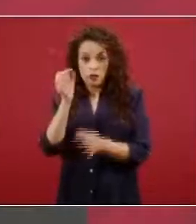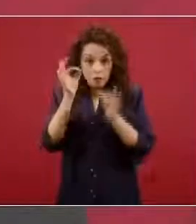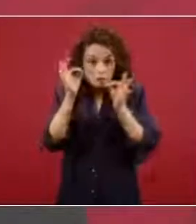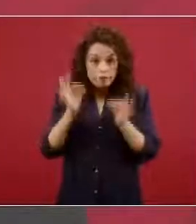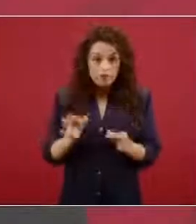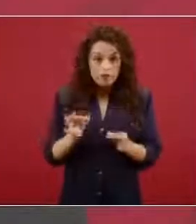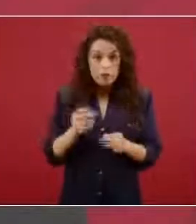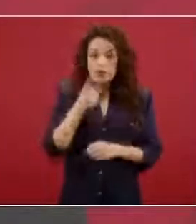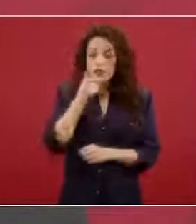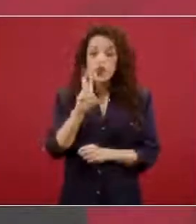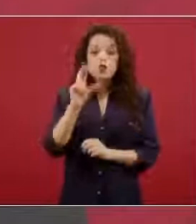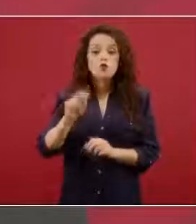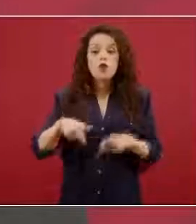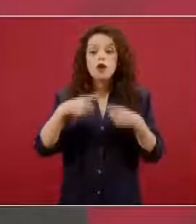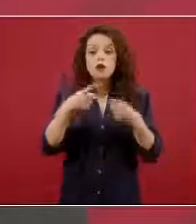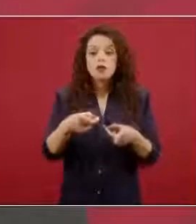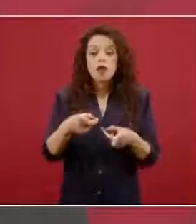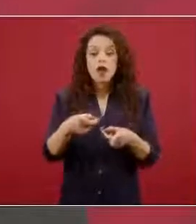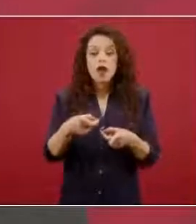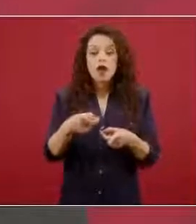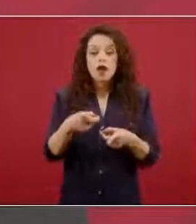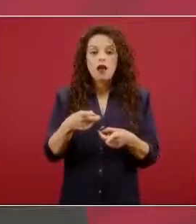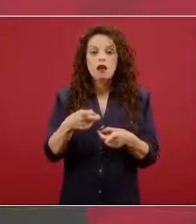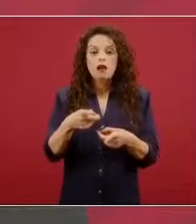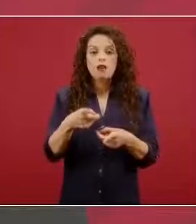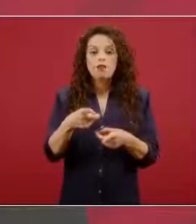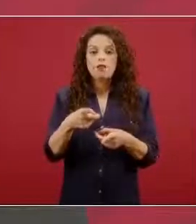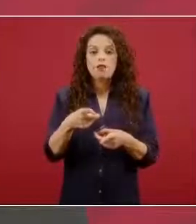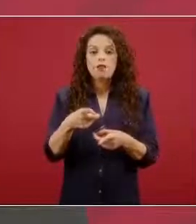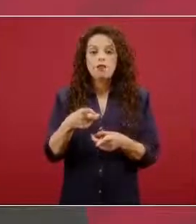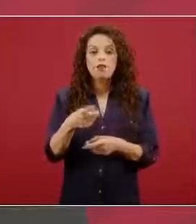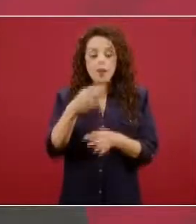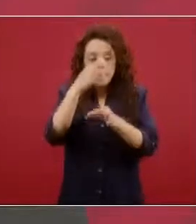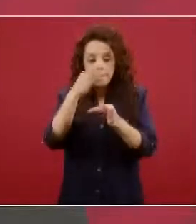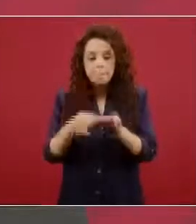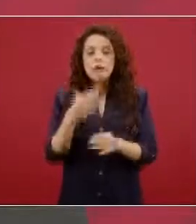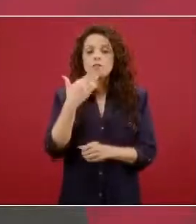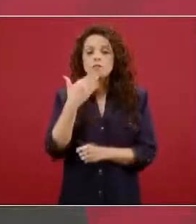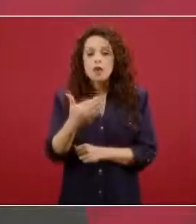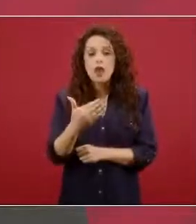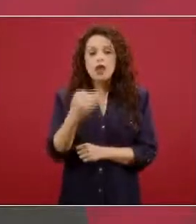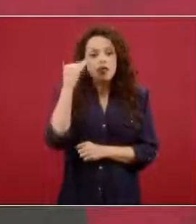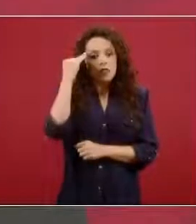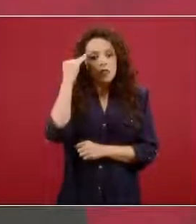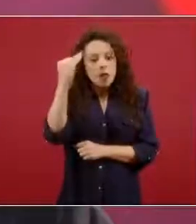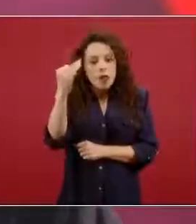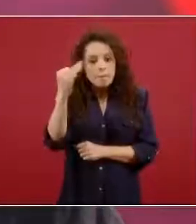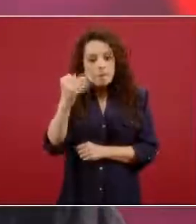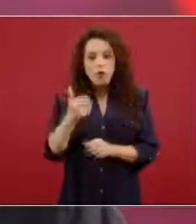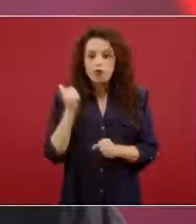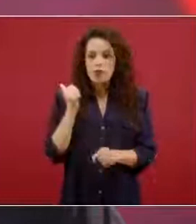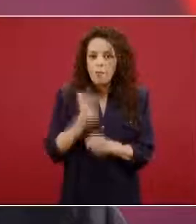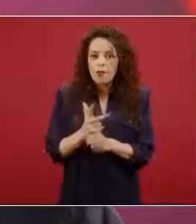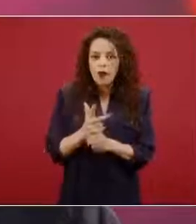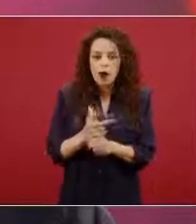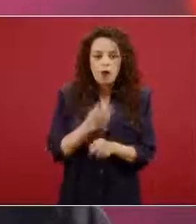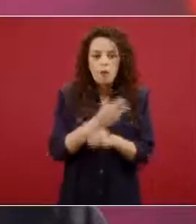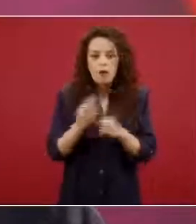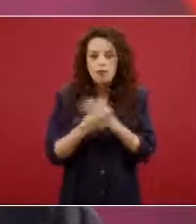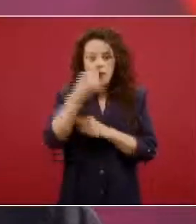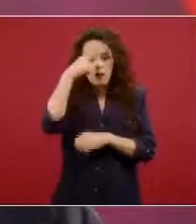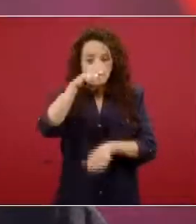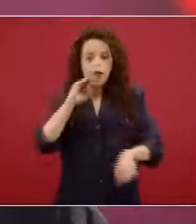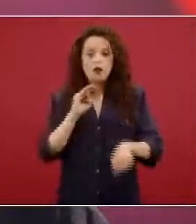se les proveyó a tiempo del material de protección personal, de los equipos de protección personal apropiados. Y tercera, desde luego, que